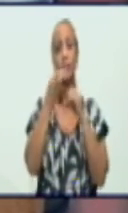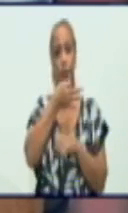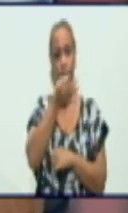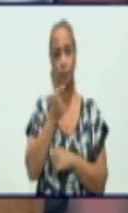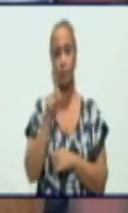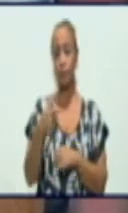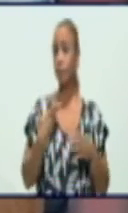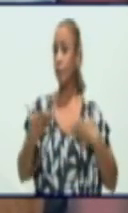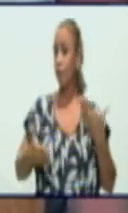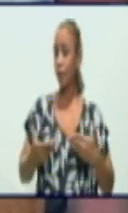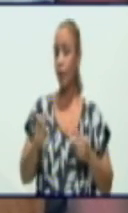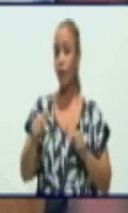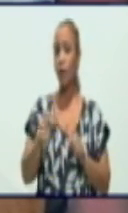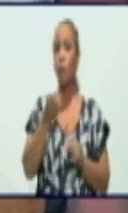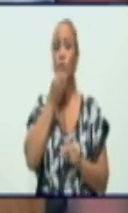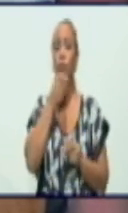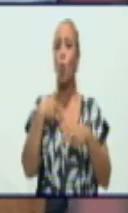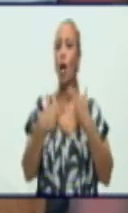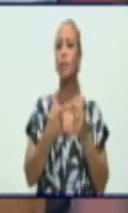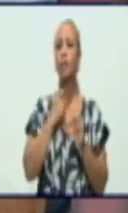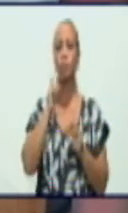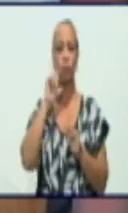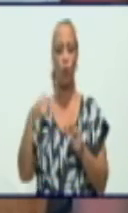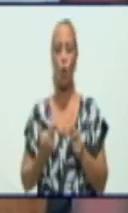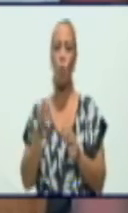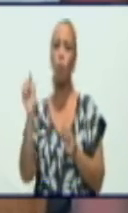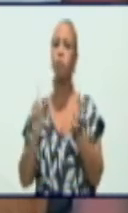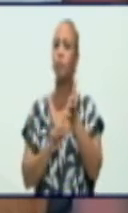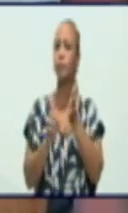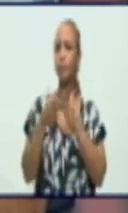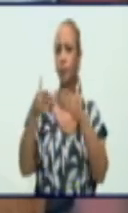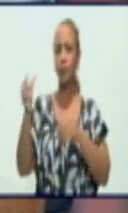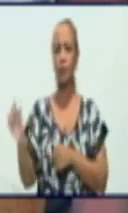acción que podemos hacer nosotros como granmenses, aunque parezca irracional,